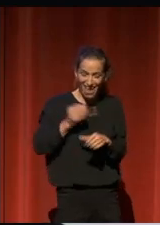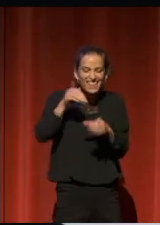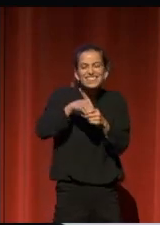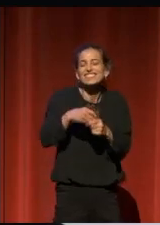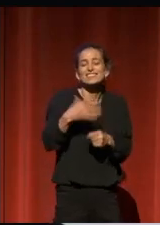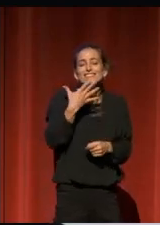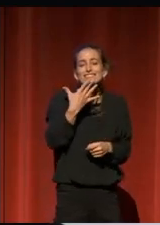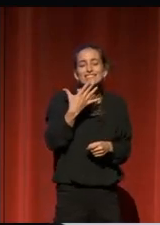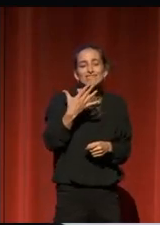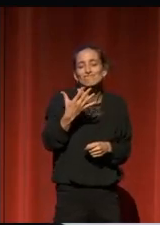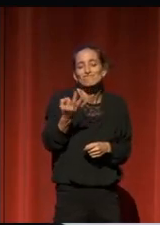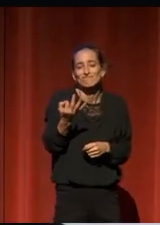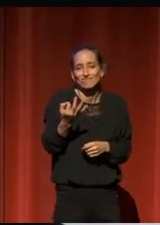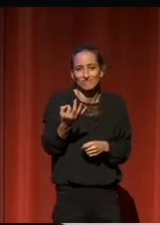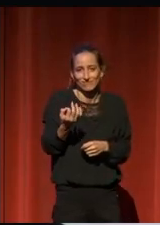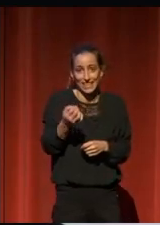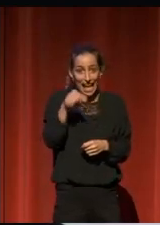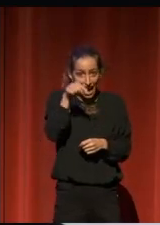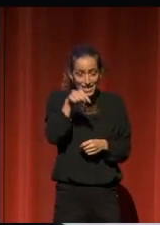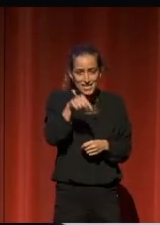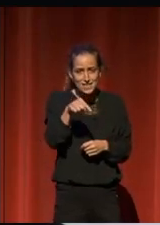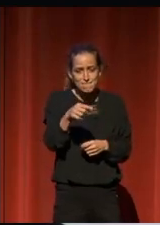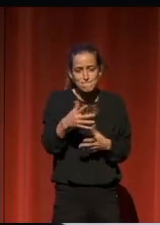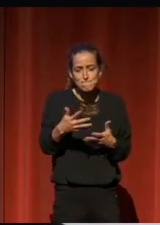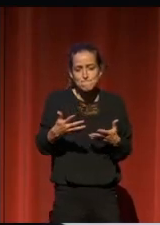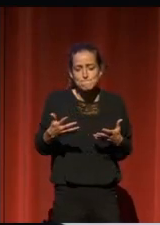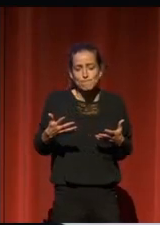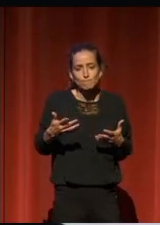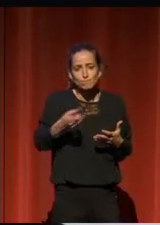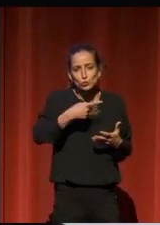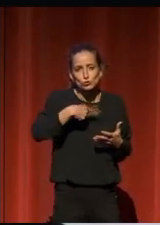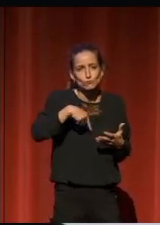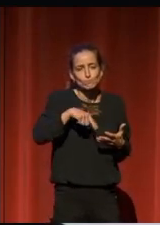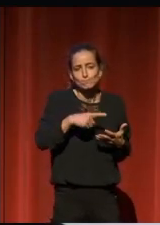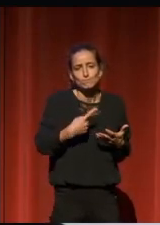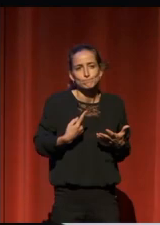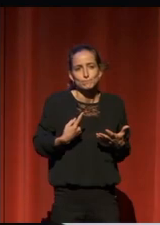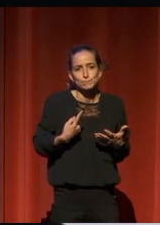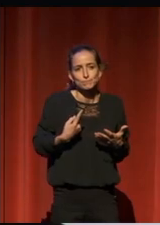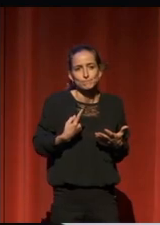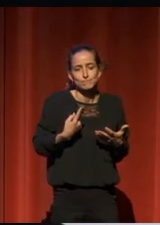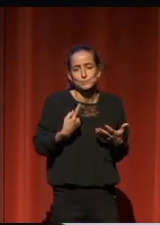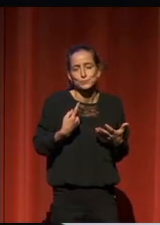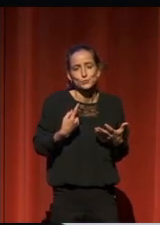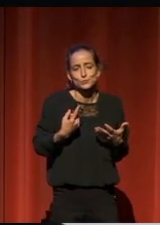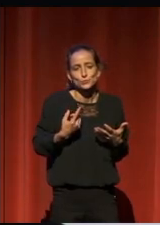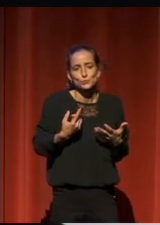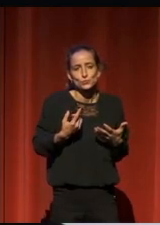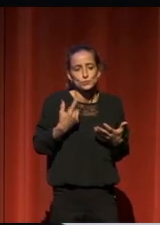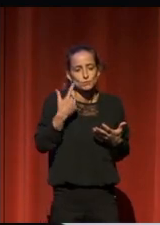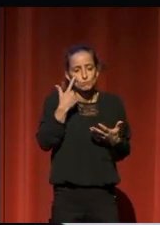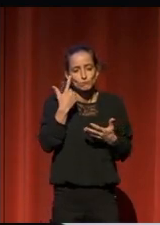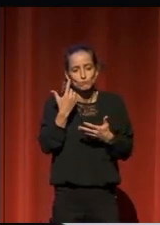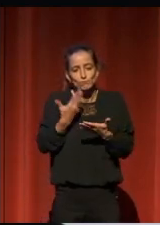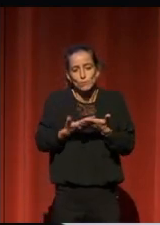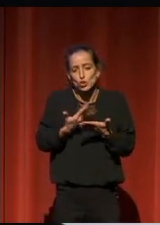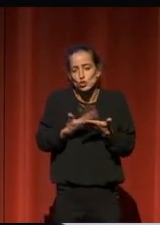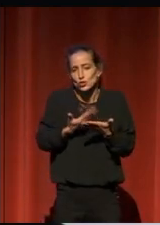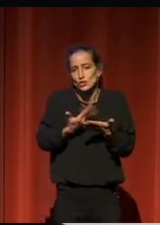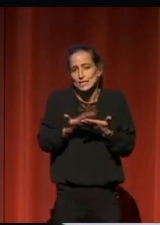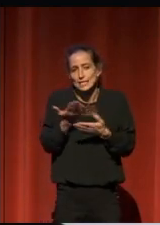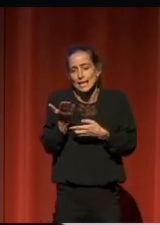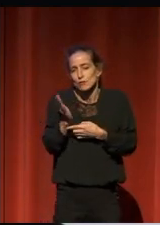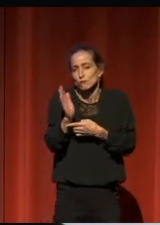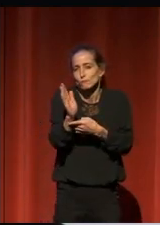una revelación. En ellas nos delatamos, no podemos mentir, mostramos qué buscamos en